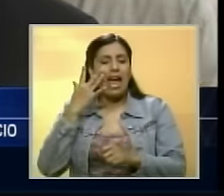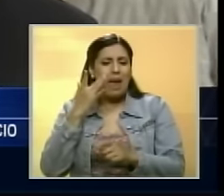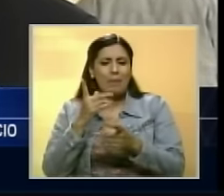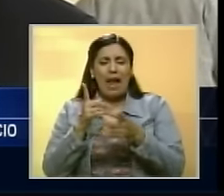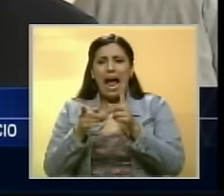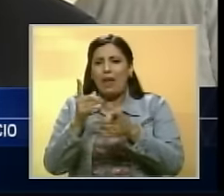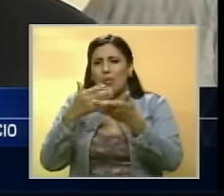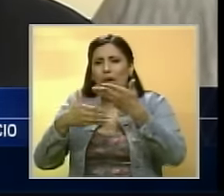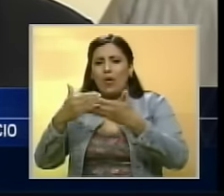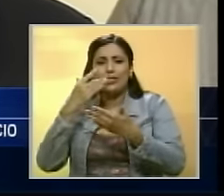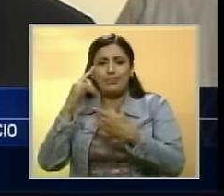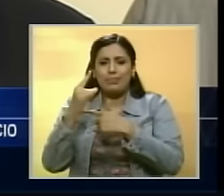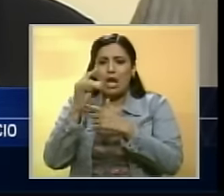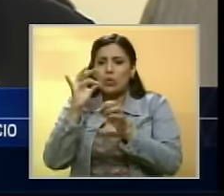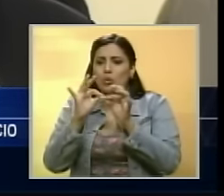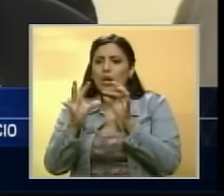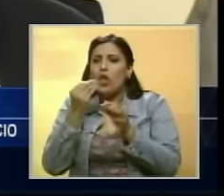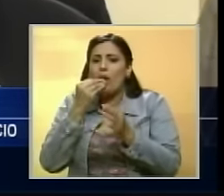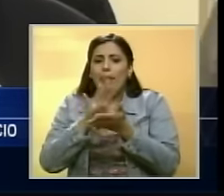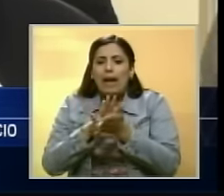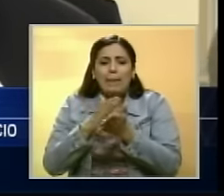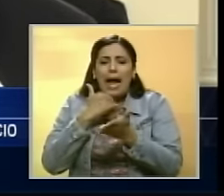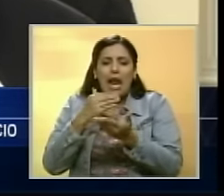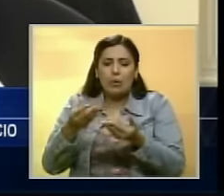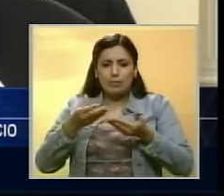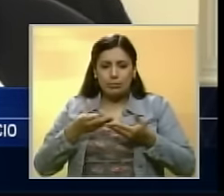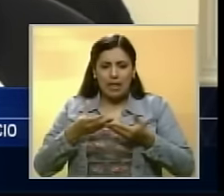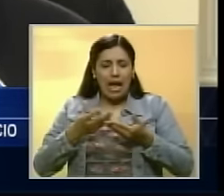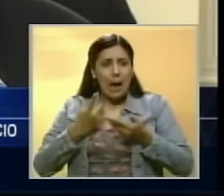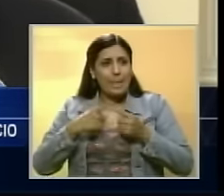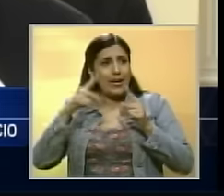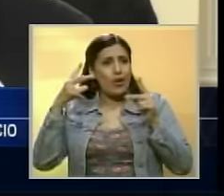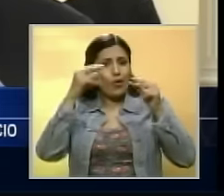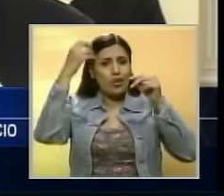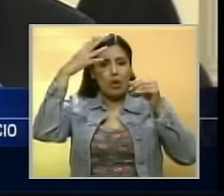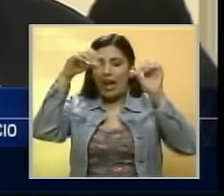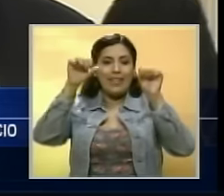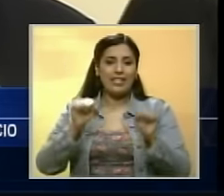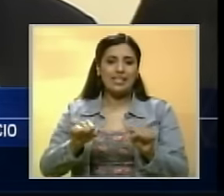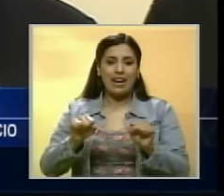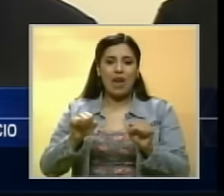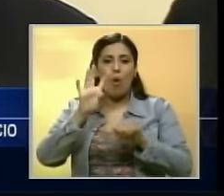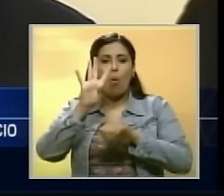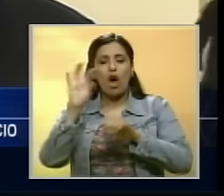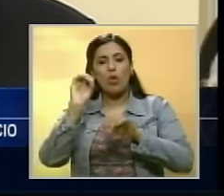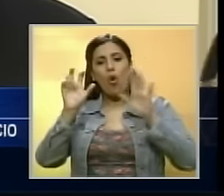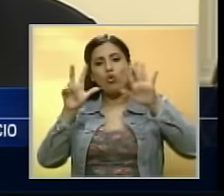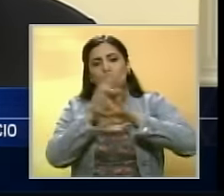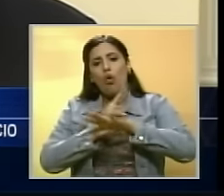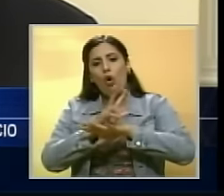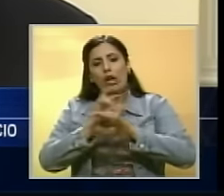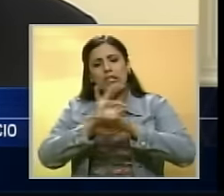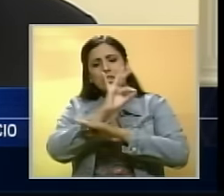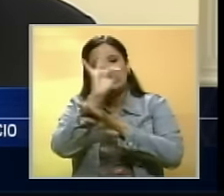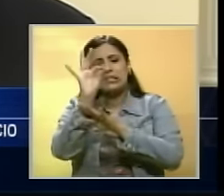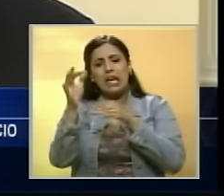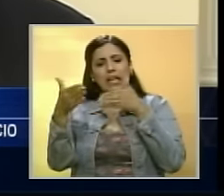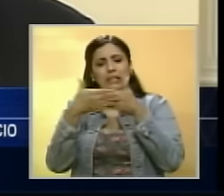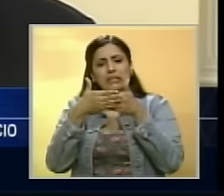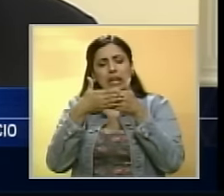alguno algunos productos eh Y tienen que cerrar entre 4 y 8 horas la Santa María todos los días porque tiene un